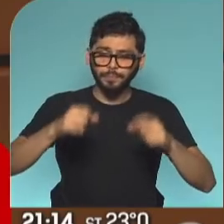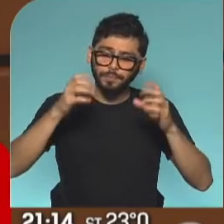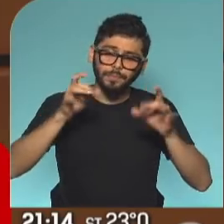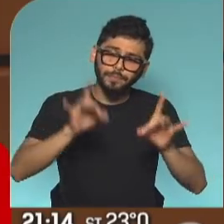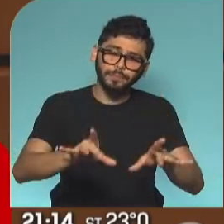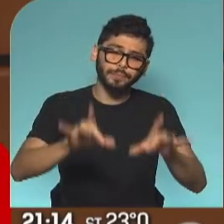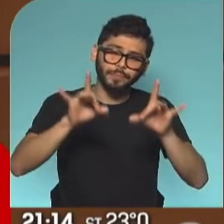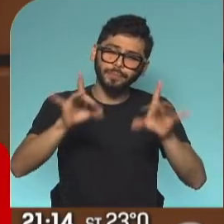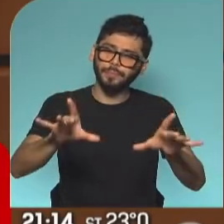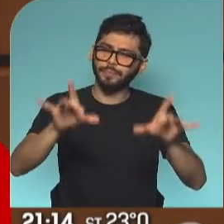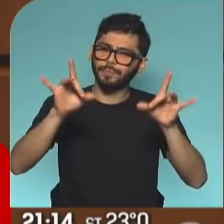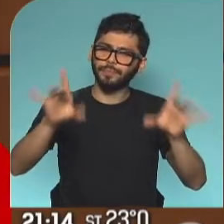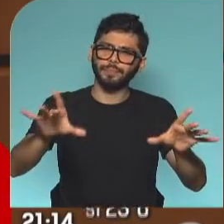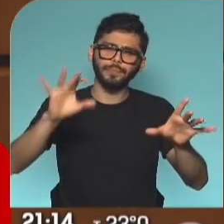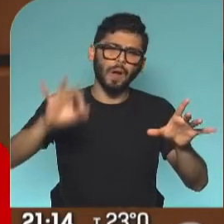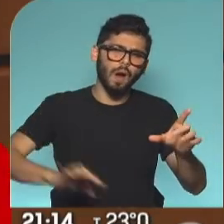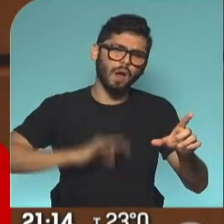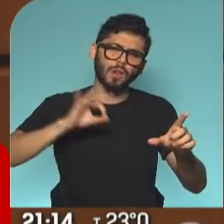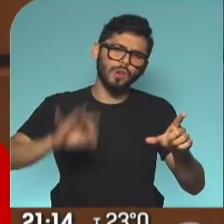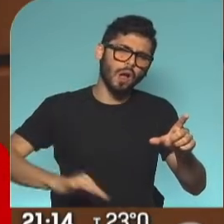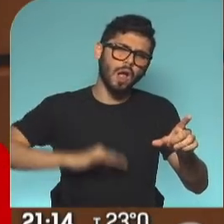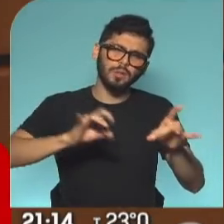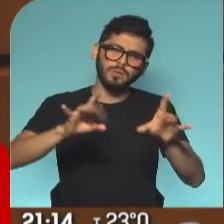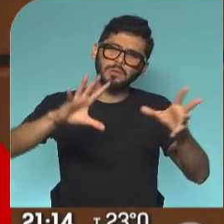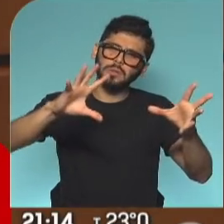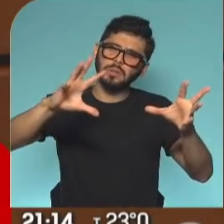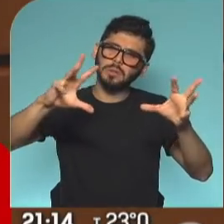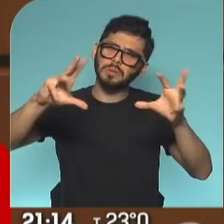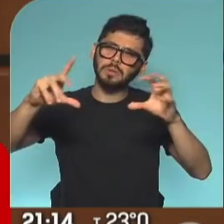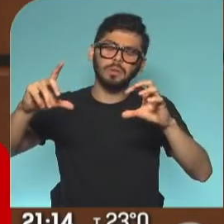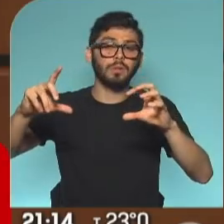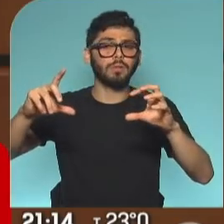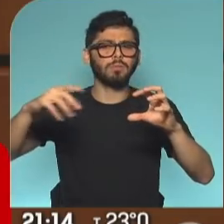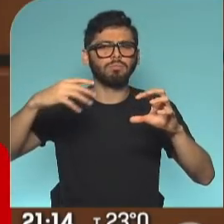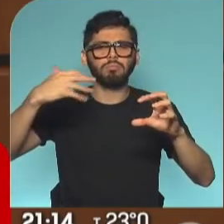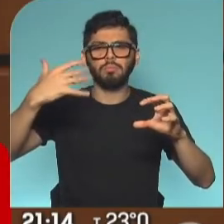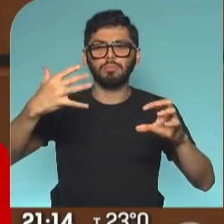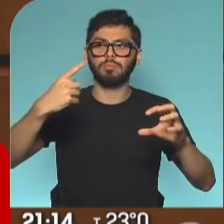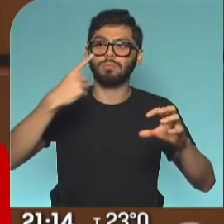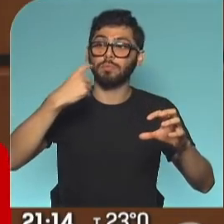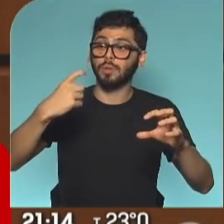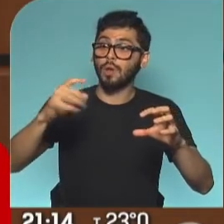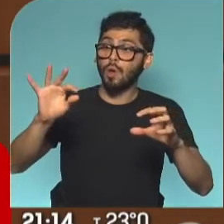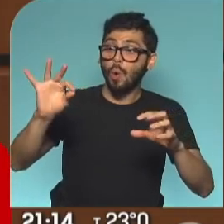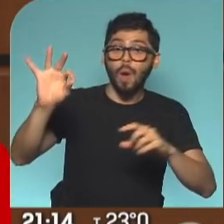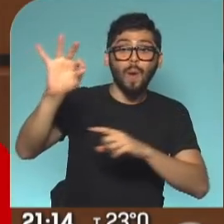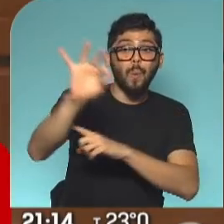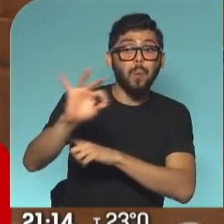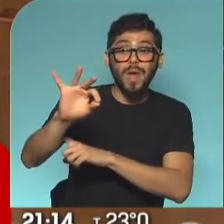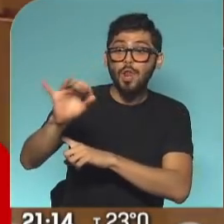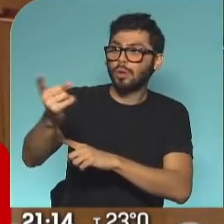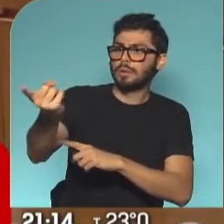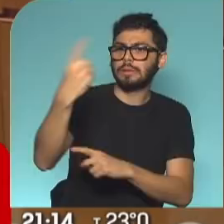vez, año tras año. De repente nos dimos cuenta que cuando el virus nos obligaba a quedarnos en